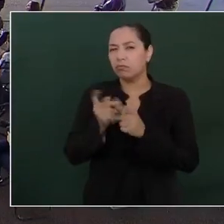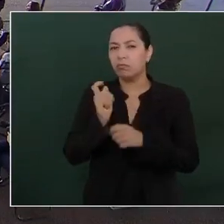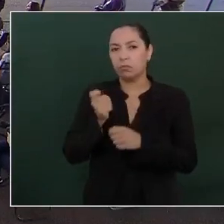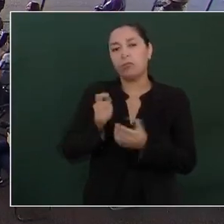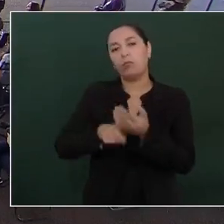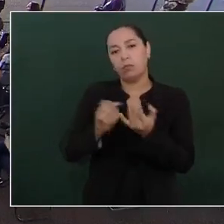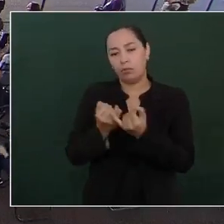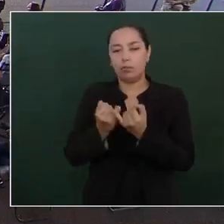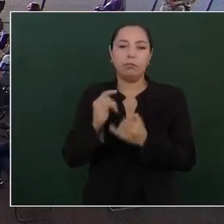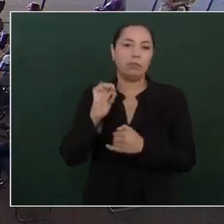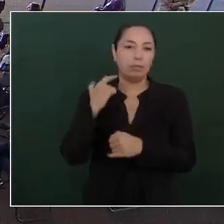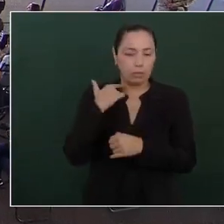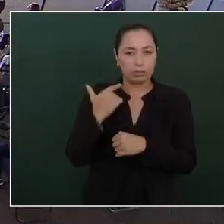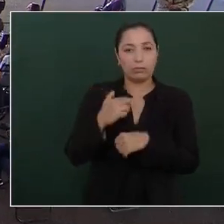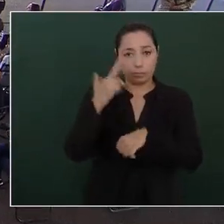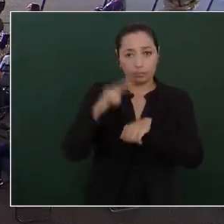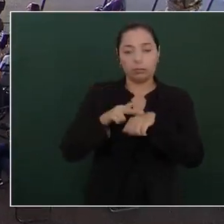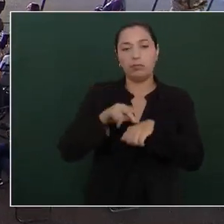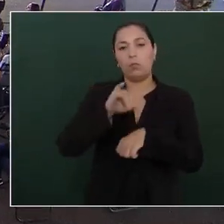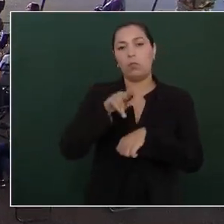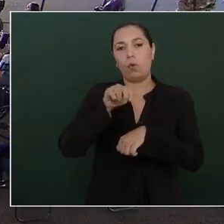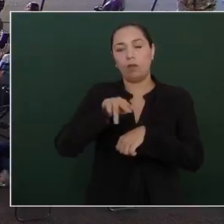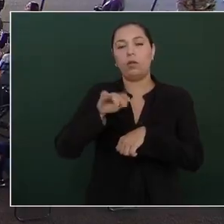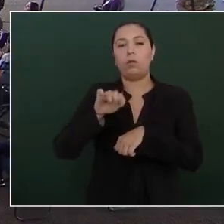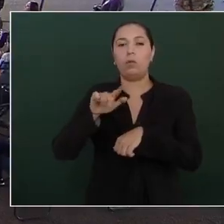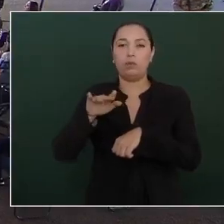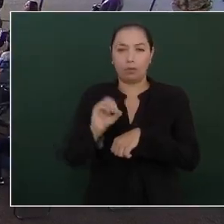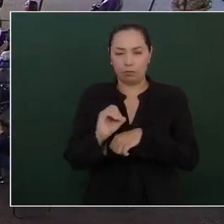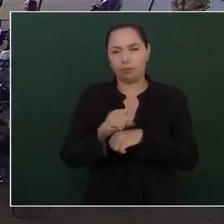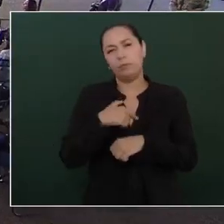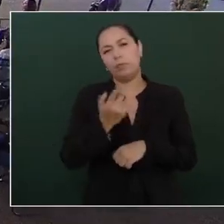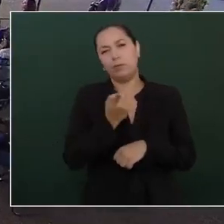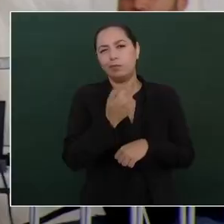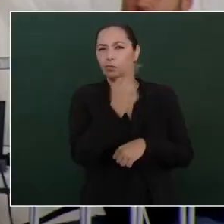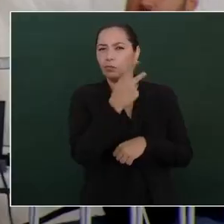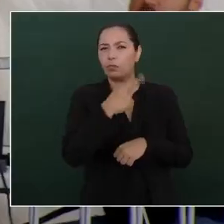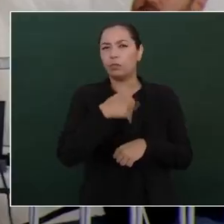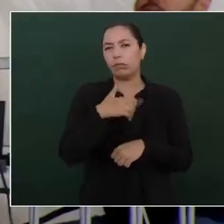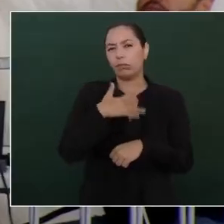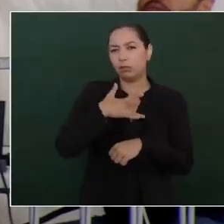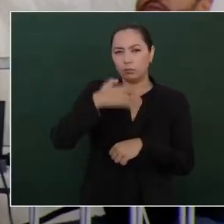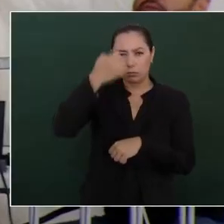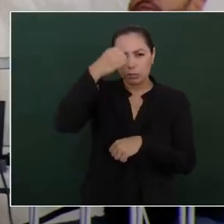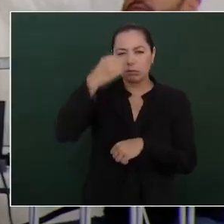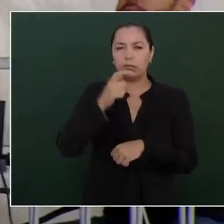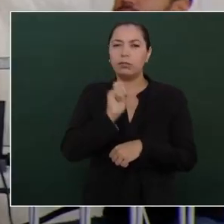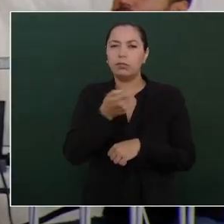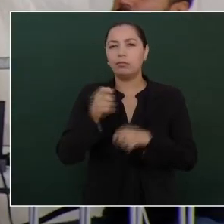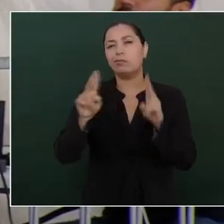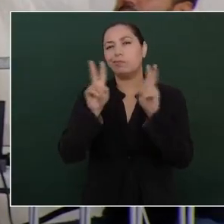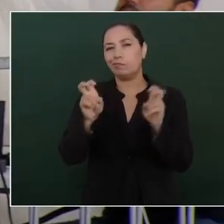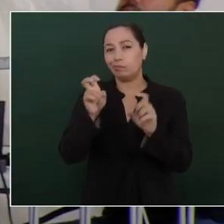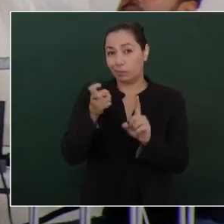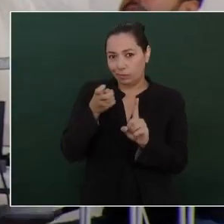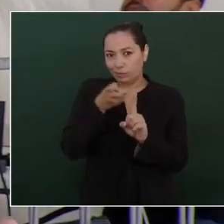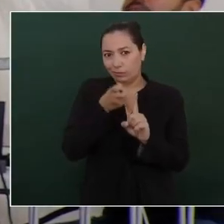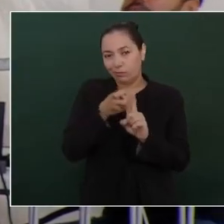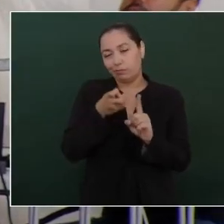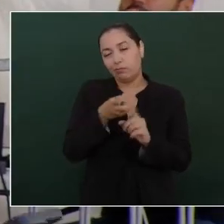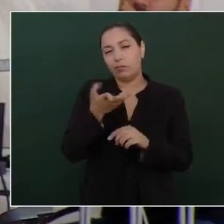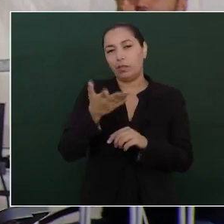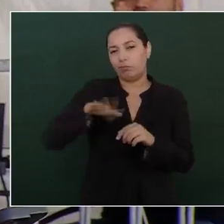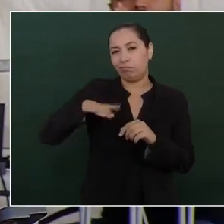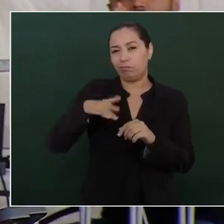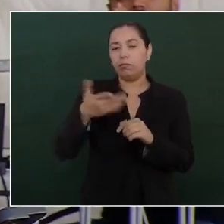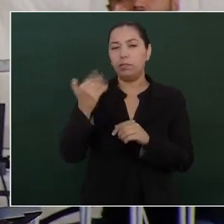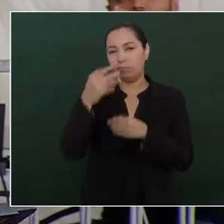propia universidad, Juan Eulogio Guerra Liera, preguntarle su opinión al respecto sobre este tema, ya lo que le ha platicado el